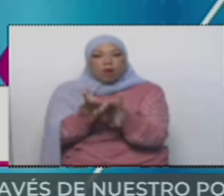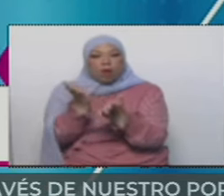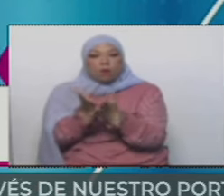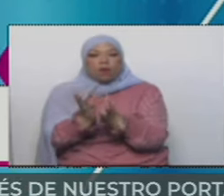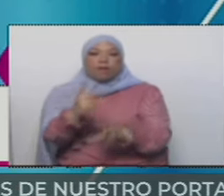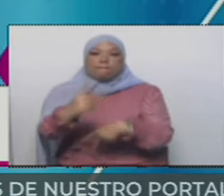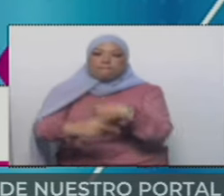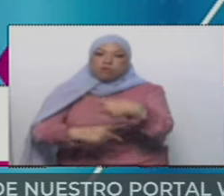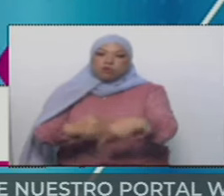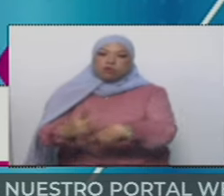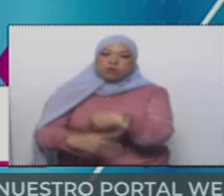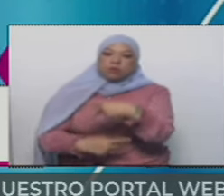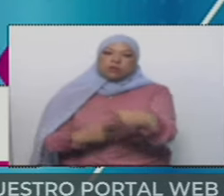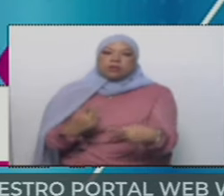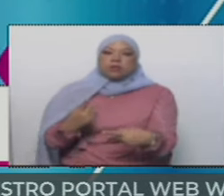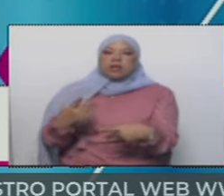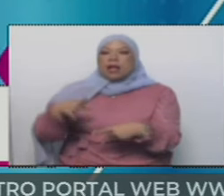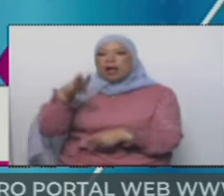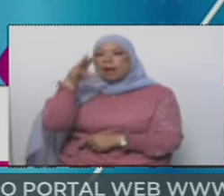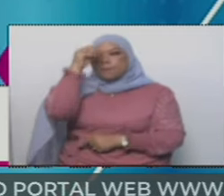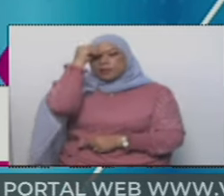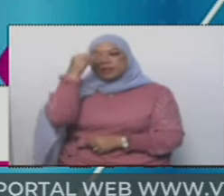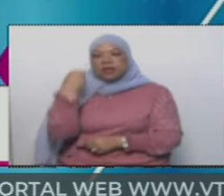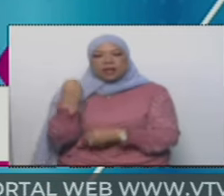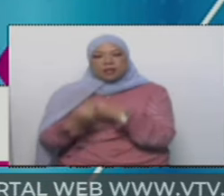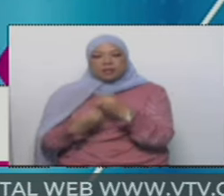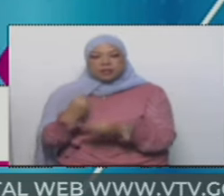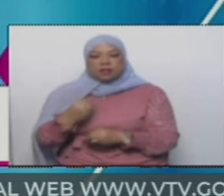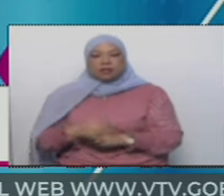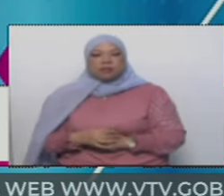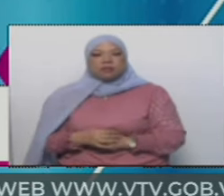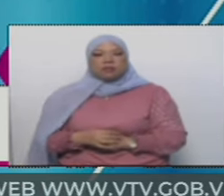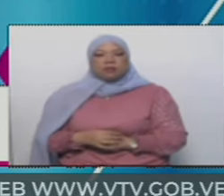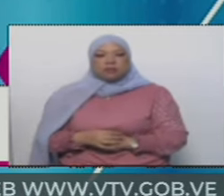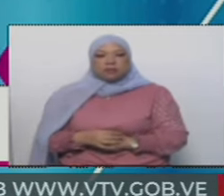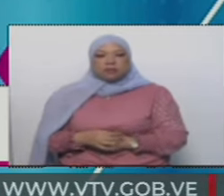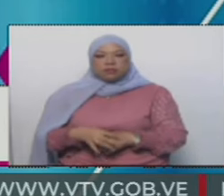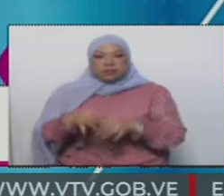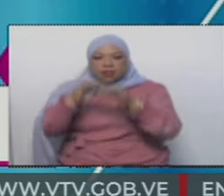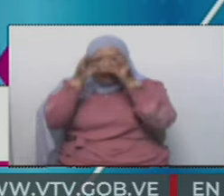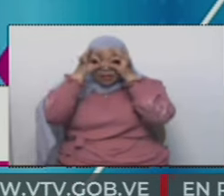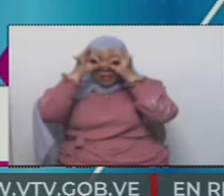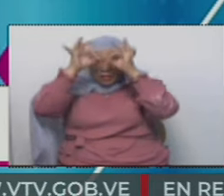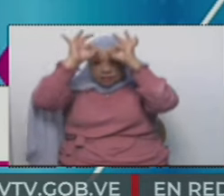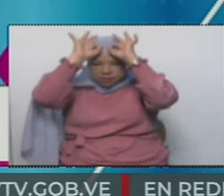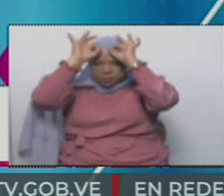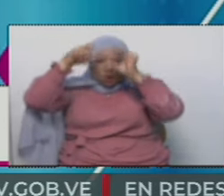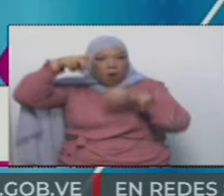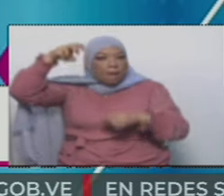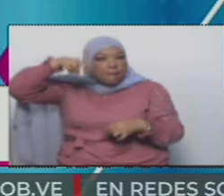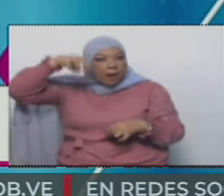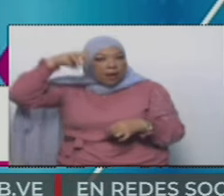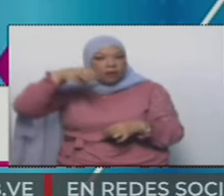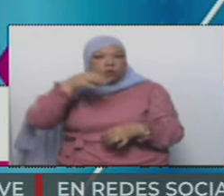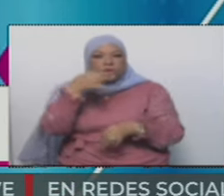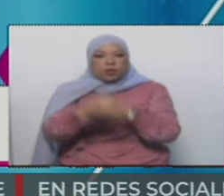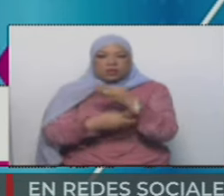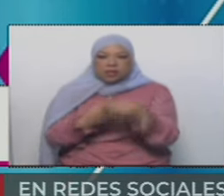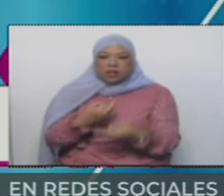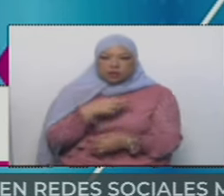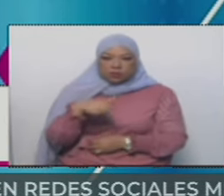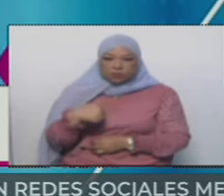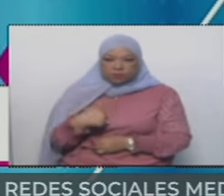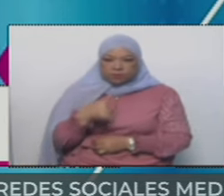productiva. Aprender haciendo, como decía Simón Rodríguez, aprender haciendo y hacer